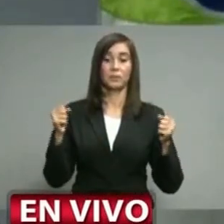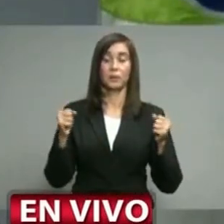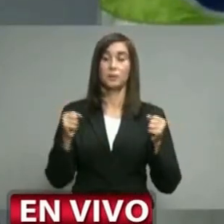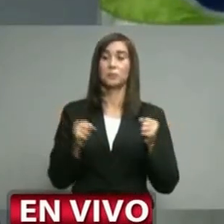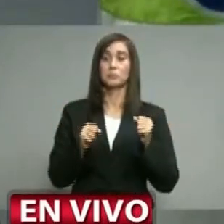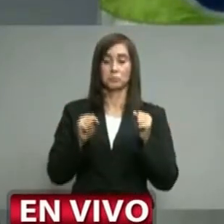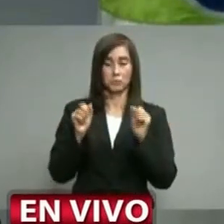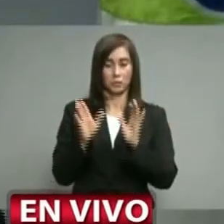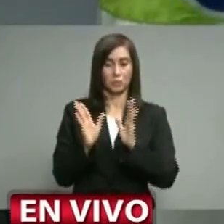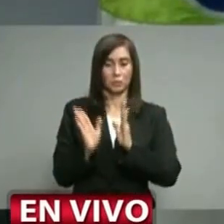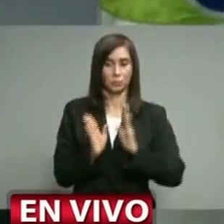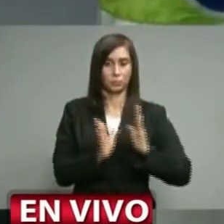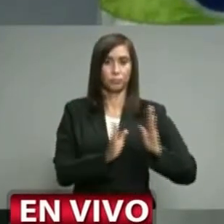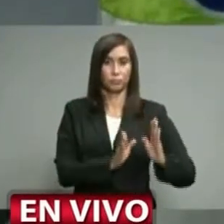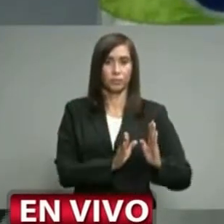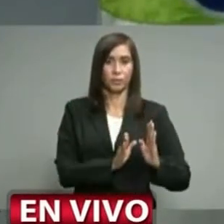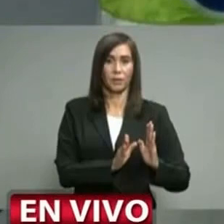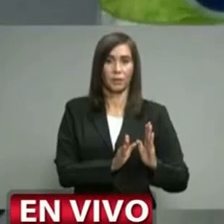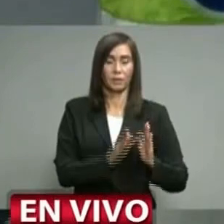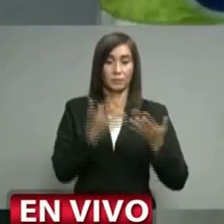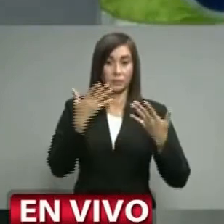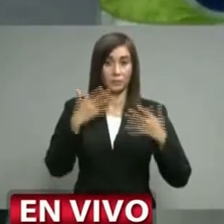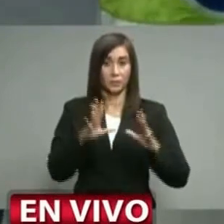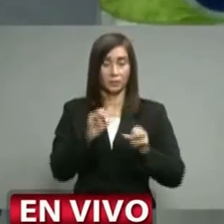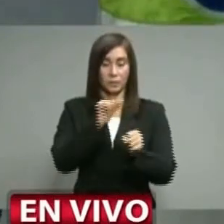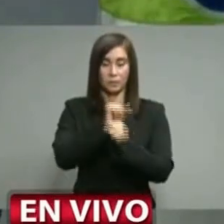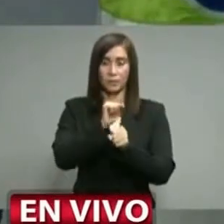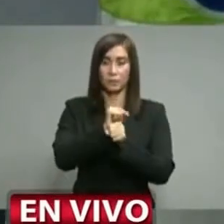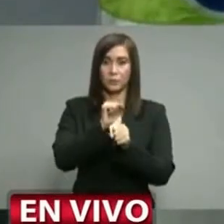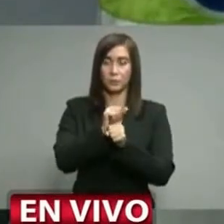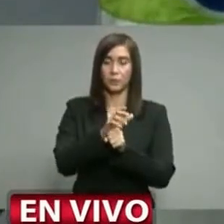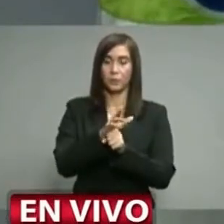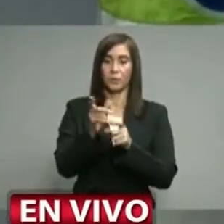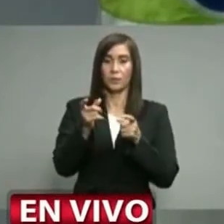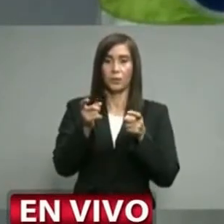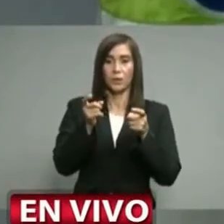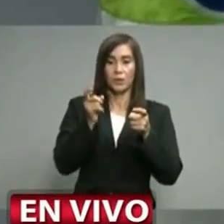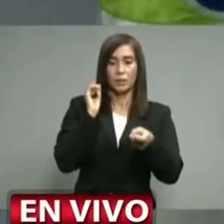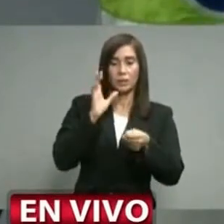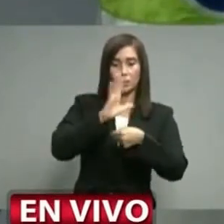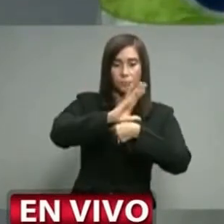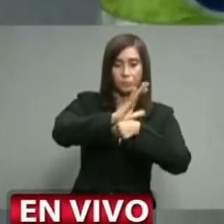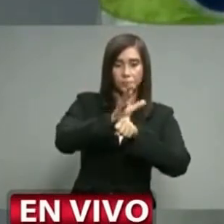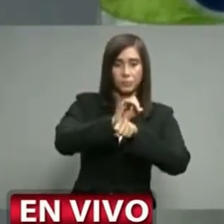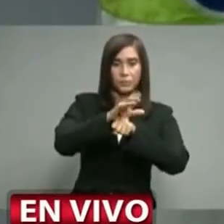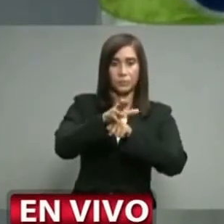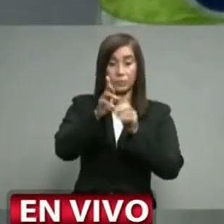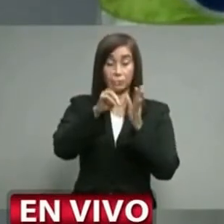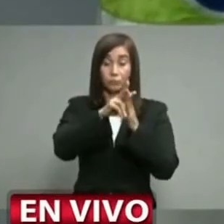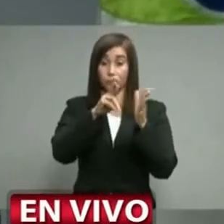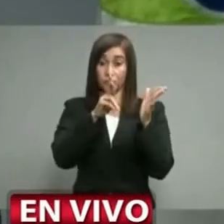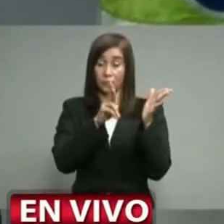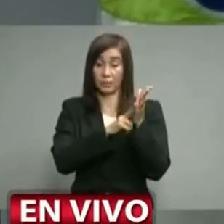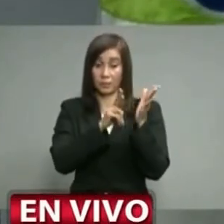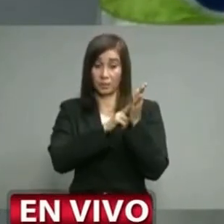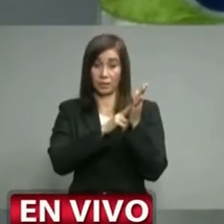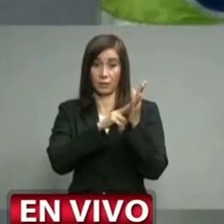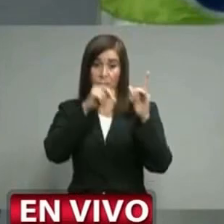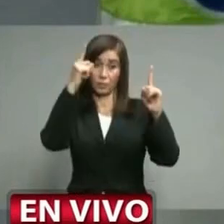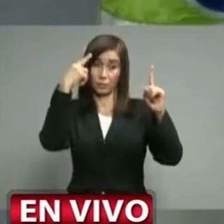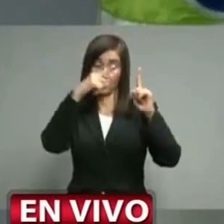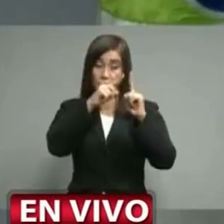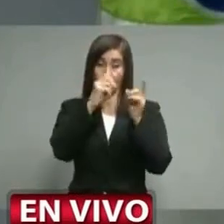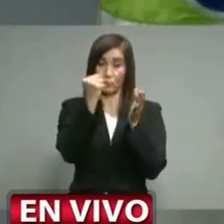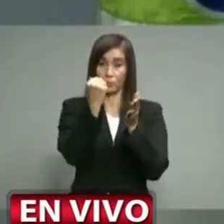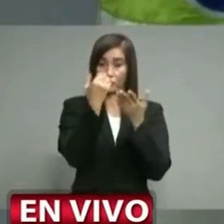plan ya hecho. Es el manejo de la epidemia con unos lineamientos y objetivos generales establecidos.